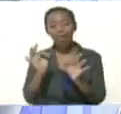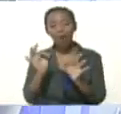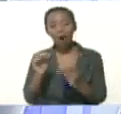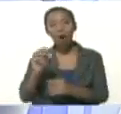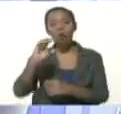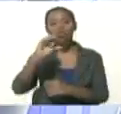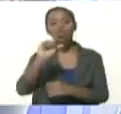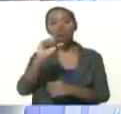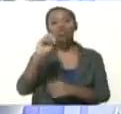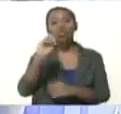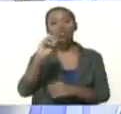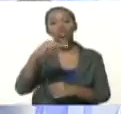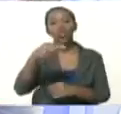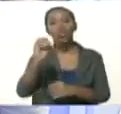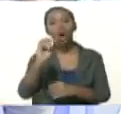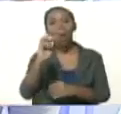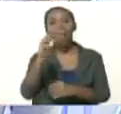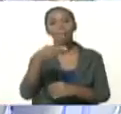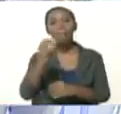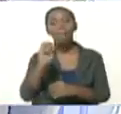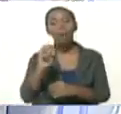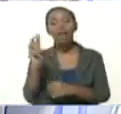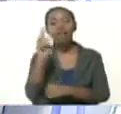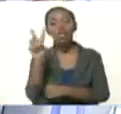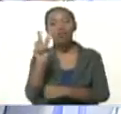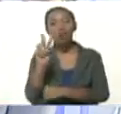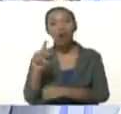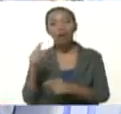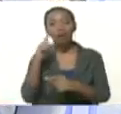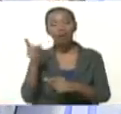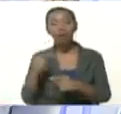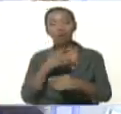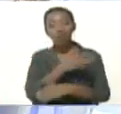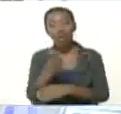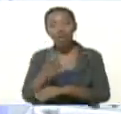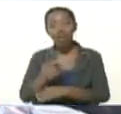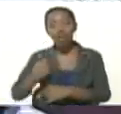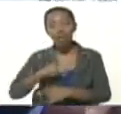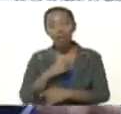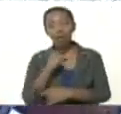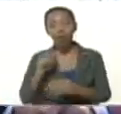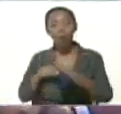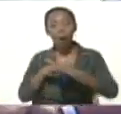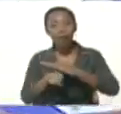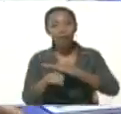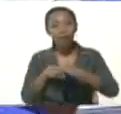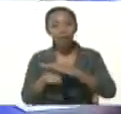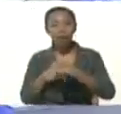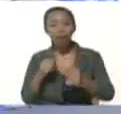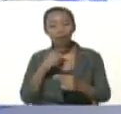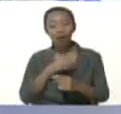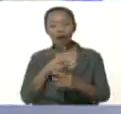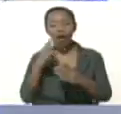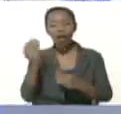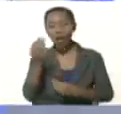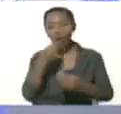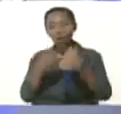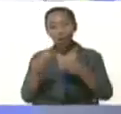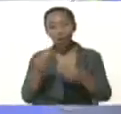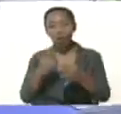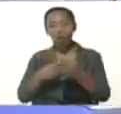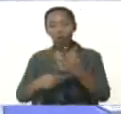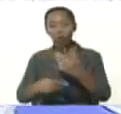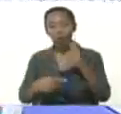hay que multiplicar varias experiencias para que ustedes tengan acceso a todos los bienes de consumo. Petrochoc Venezuela, ¿cómo